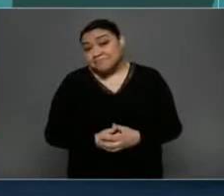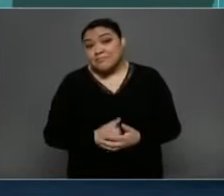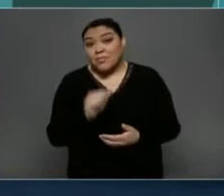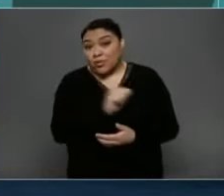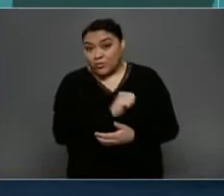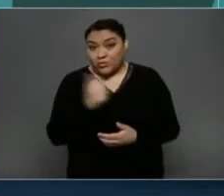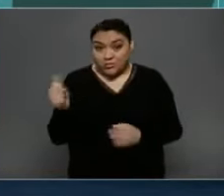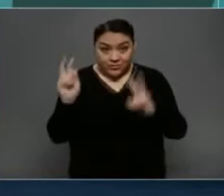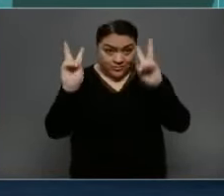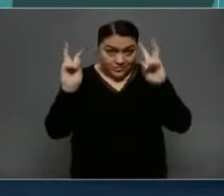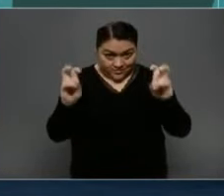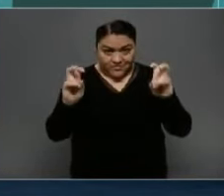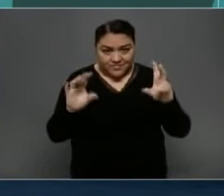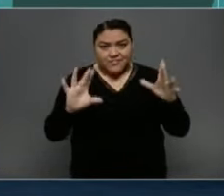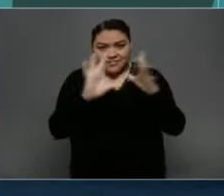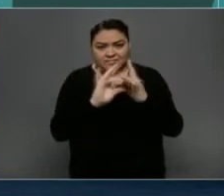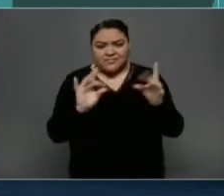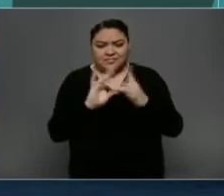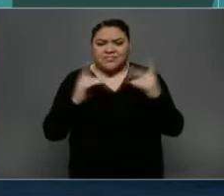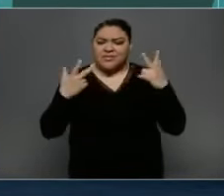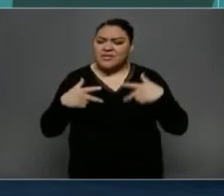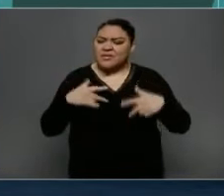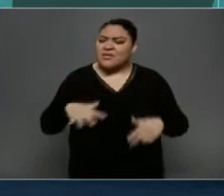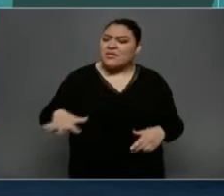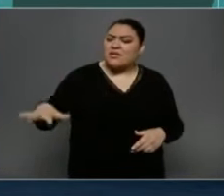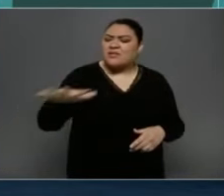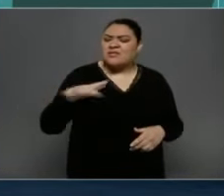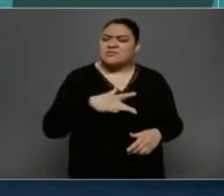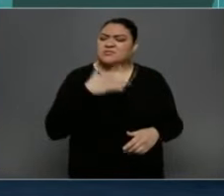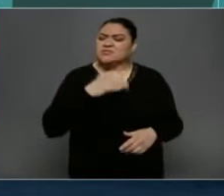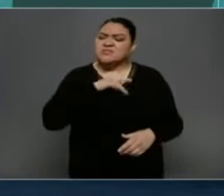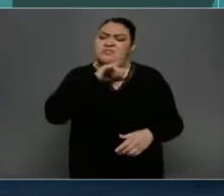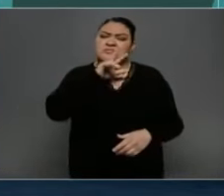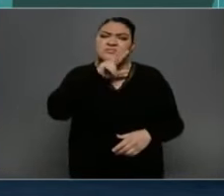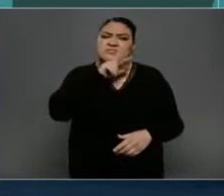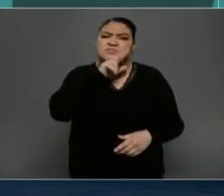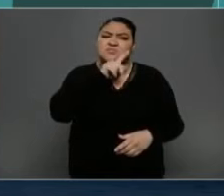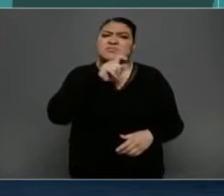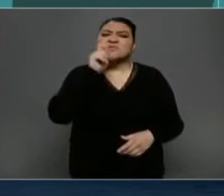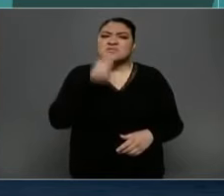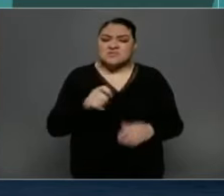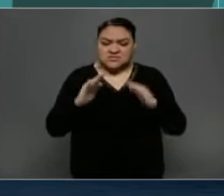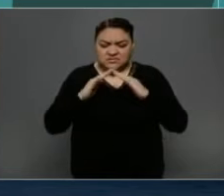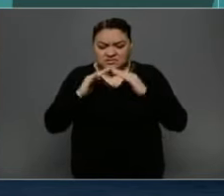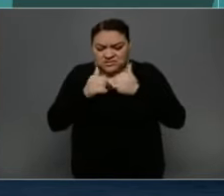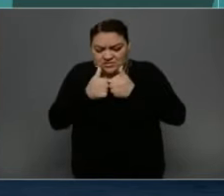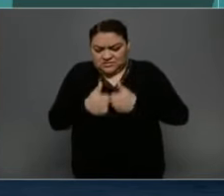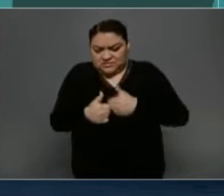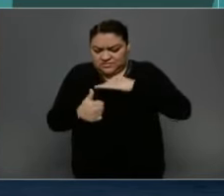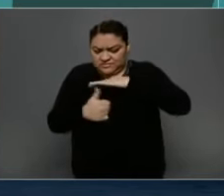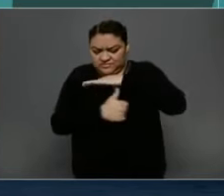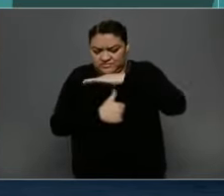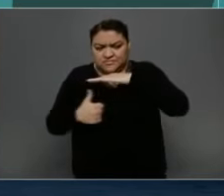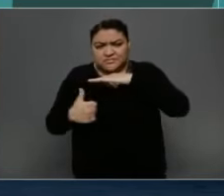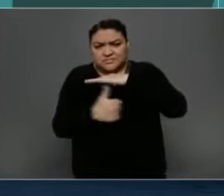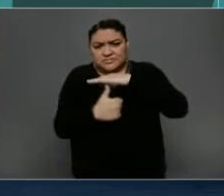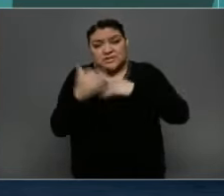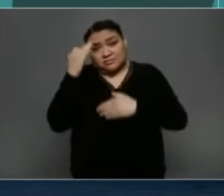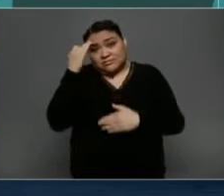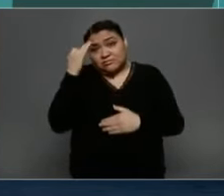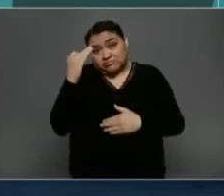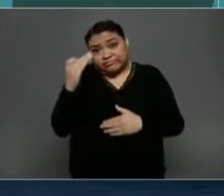y hay otro tema que me parece que a mucha gente le está preocupando en este momento de auto confinamiento de estar en casa durante